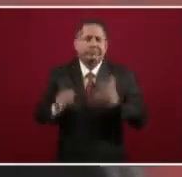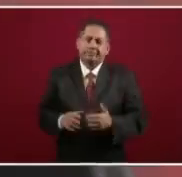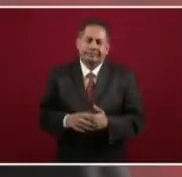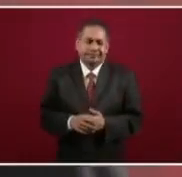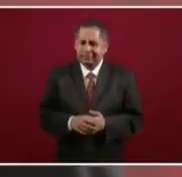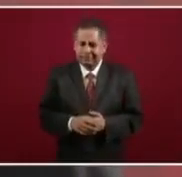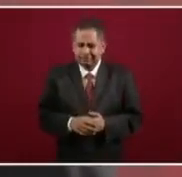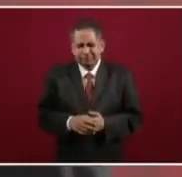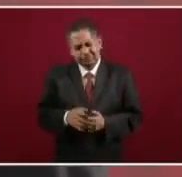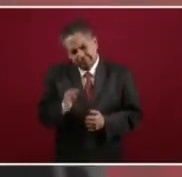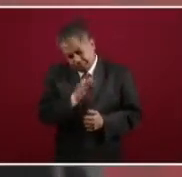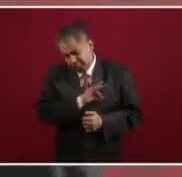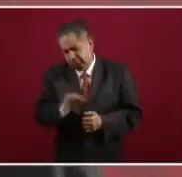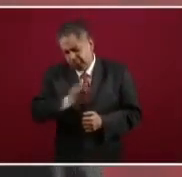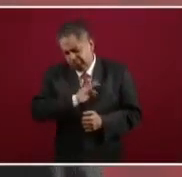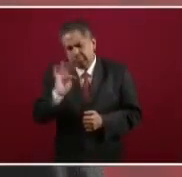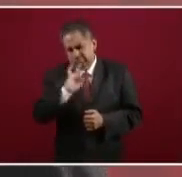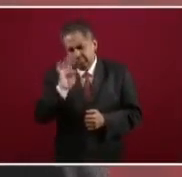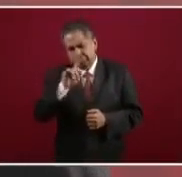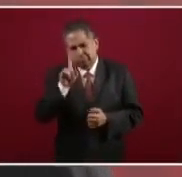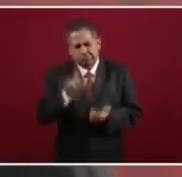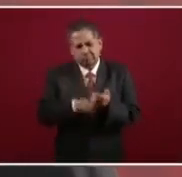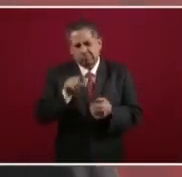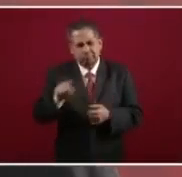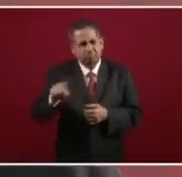puede ser que haya